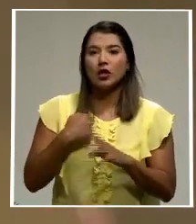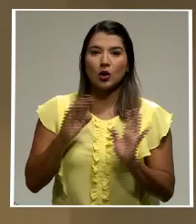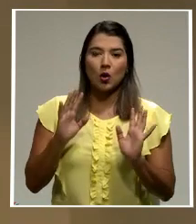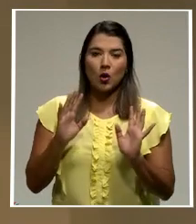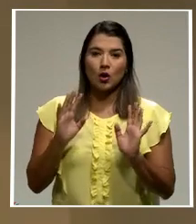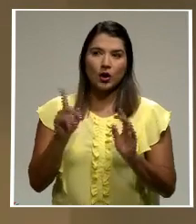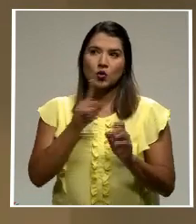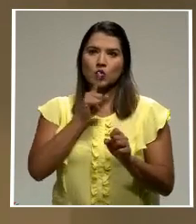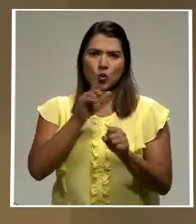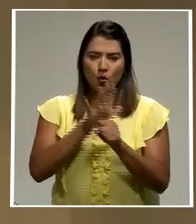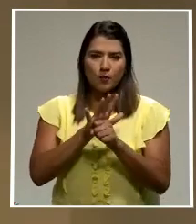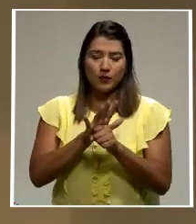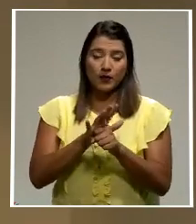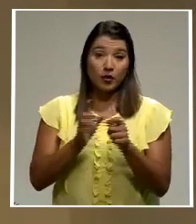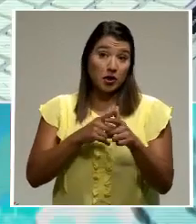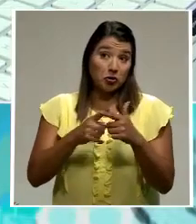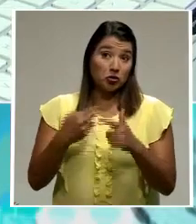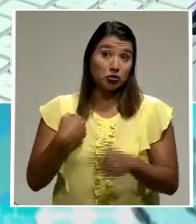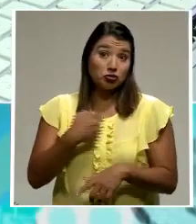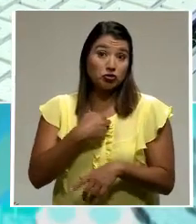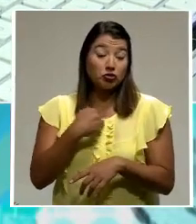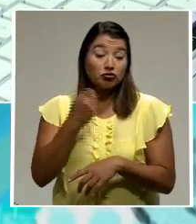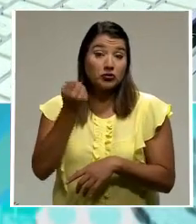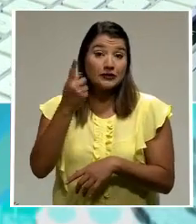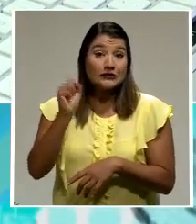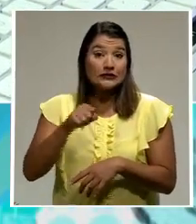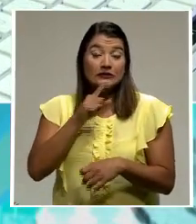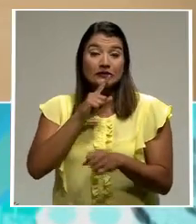se cumplían tal cual nosotros lo veíamos.